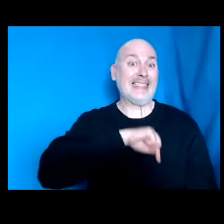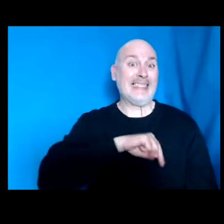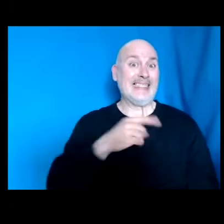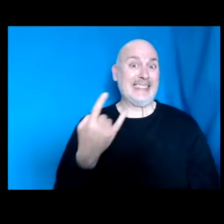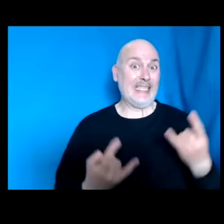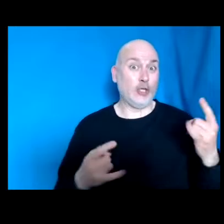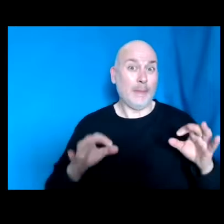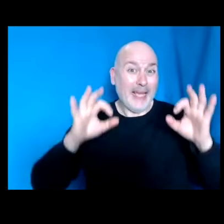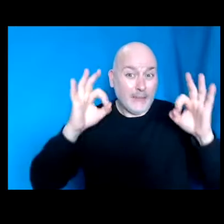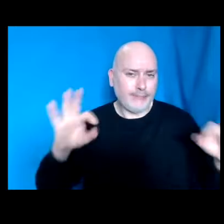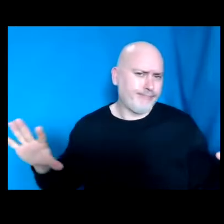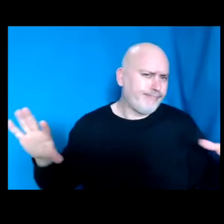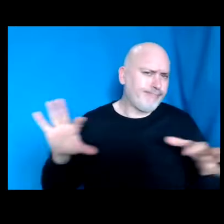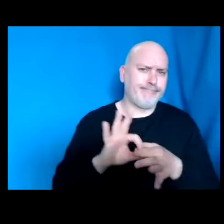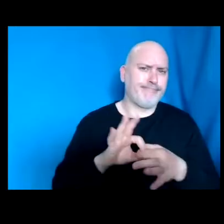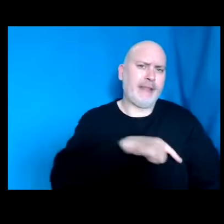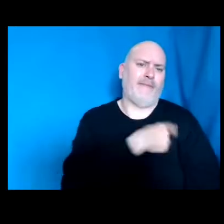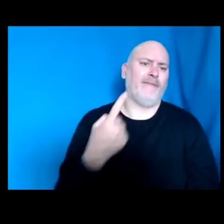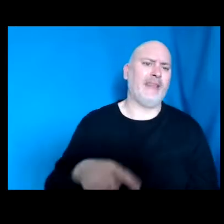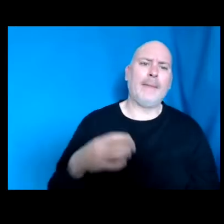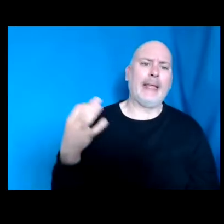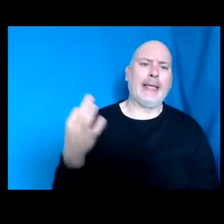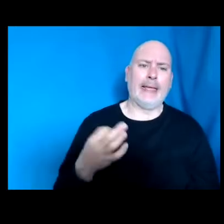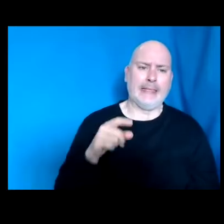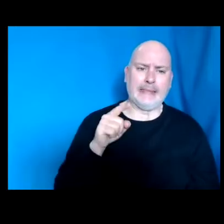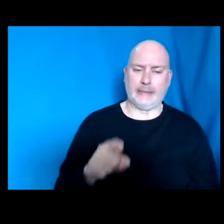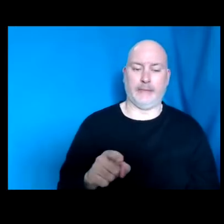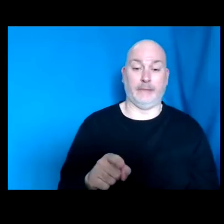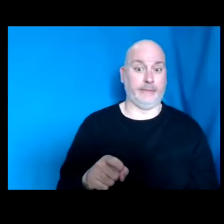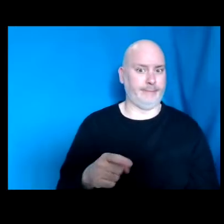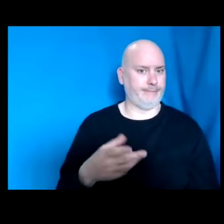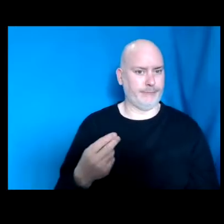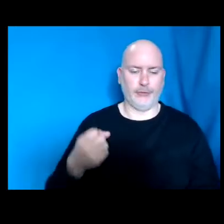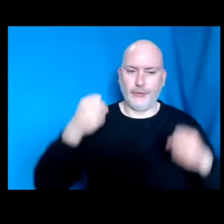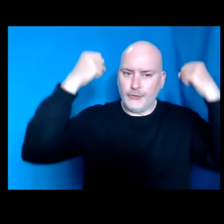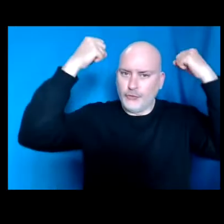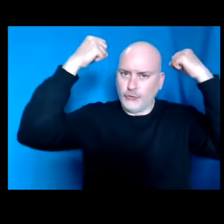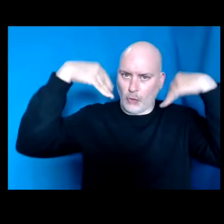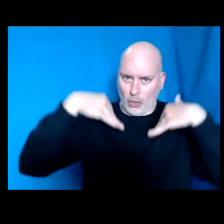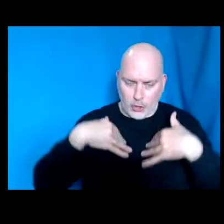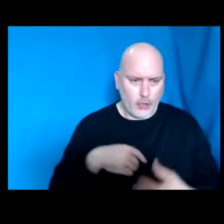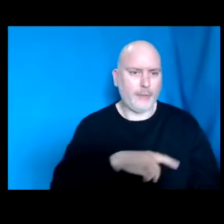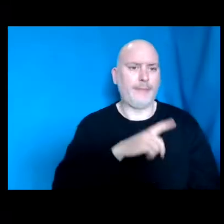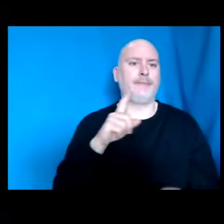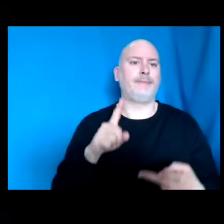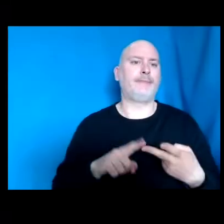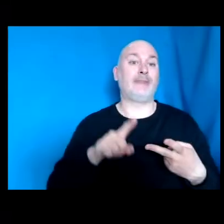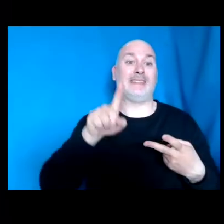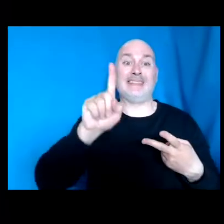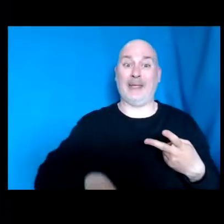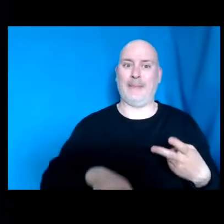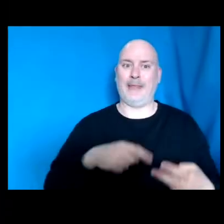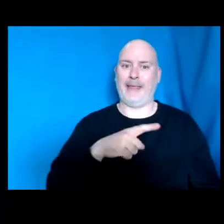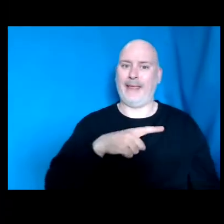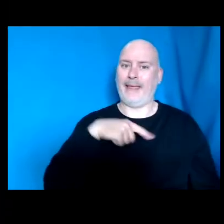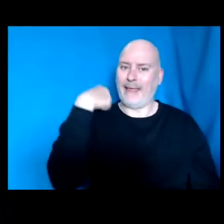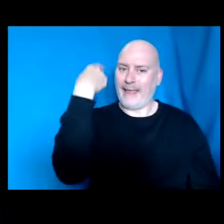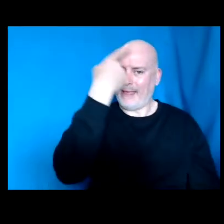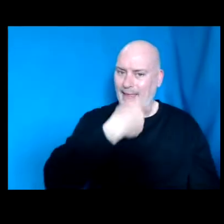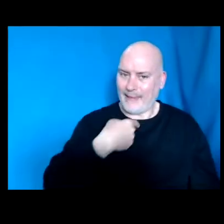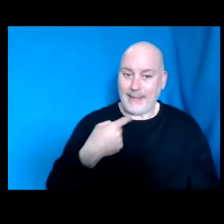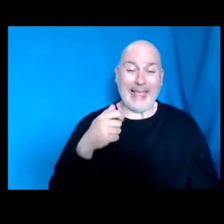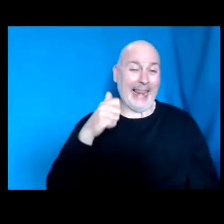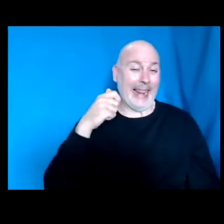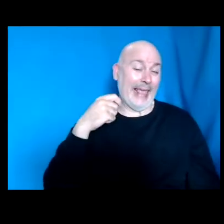la fiebre? El niño vamos a encontrar que va a estar con sudor, podemos encontrar enrojecimiento de la piel,